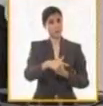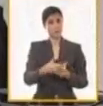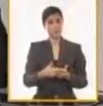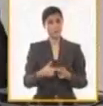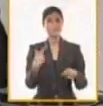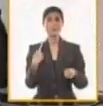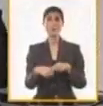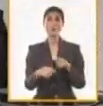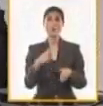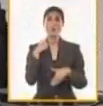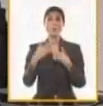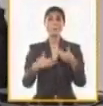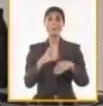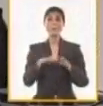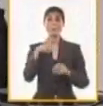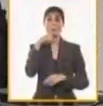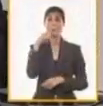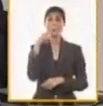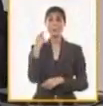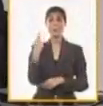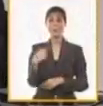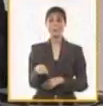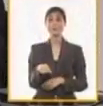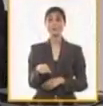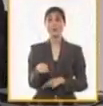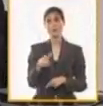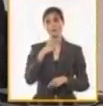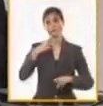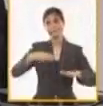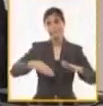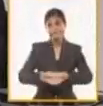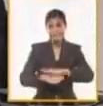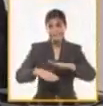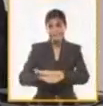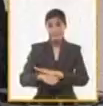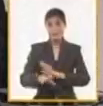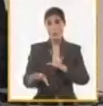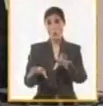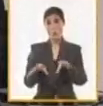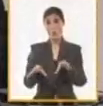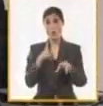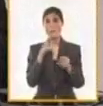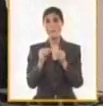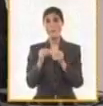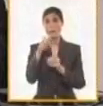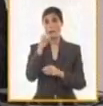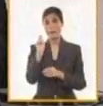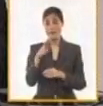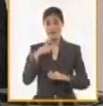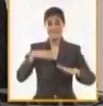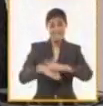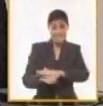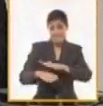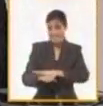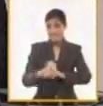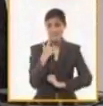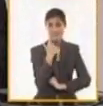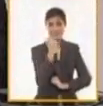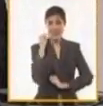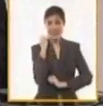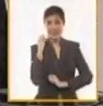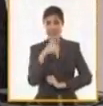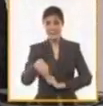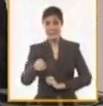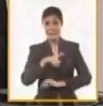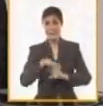lo que está cometiendo Rusia, no negamos que invadió territorio ucraniano de población étnicamente